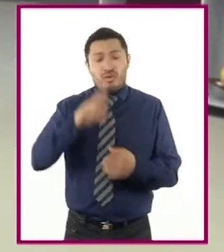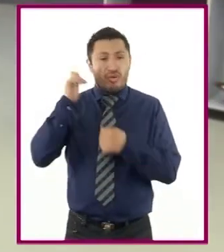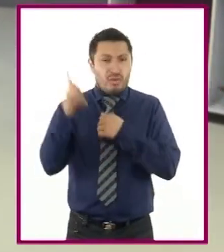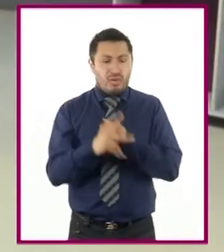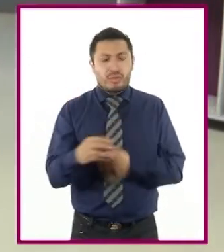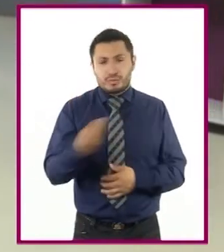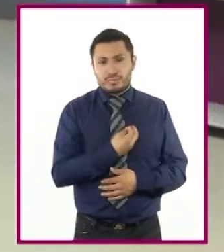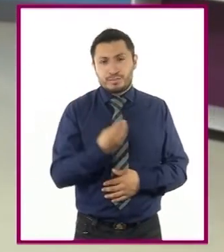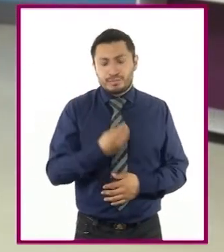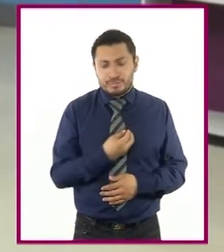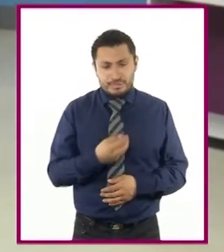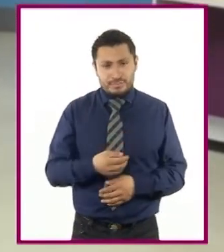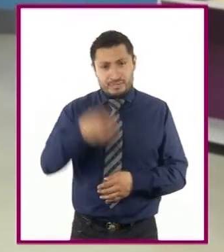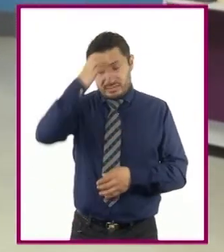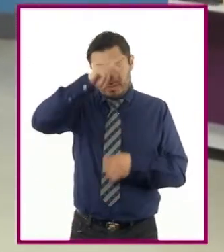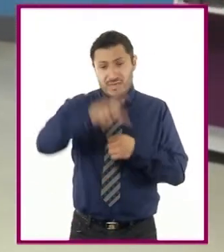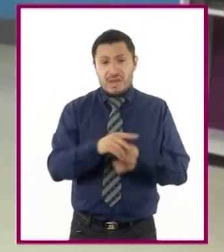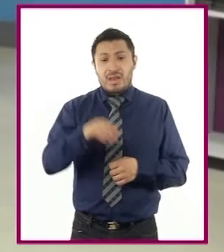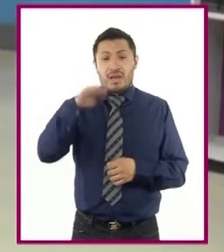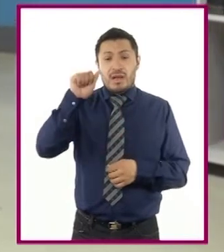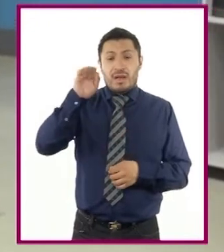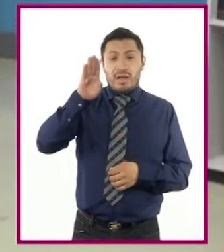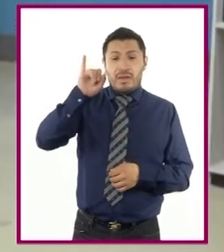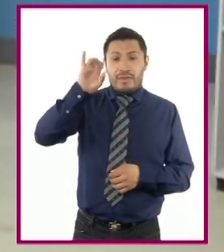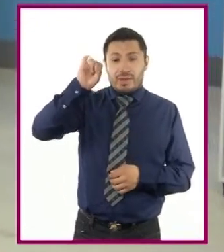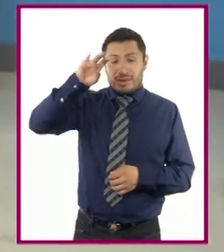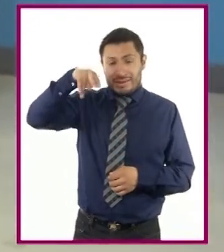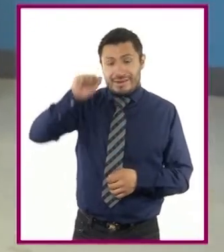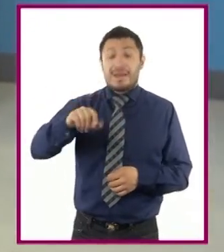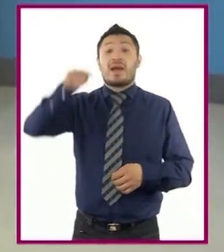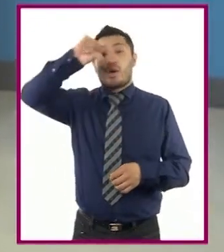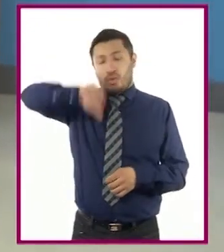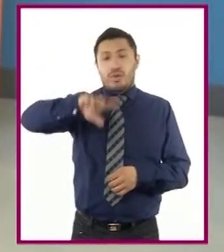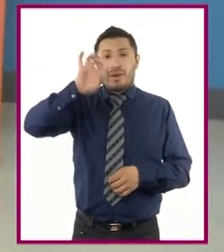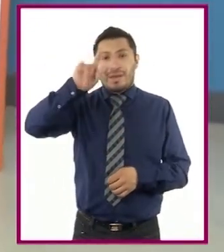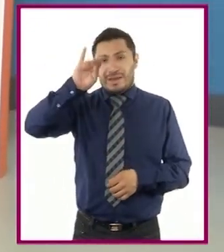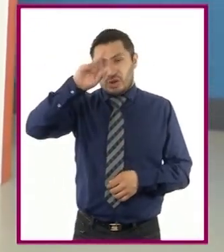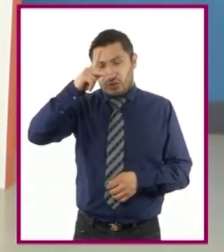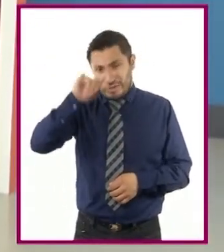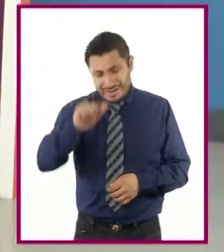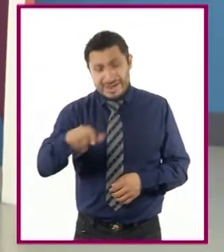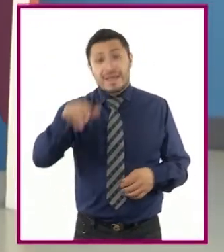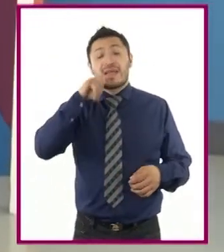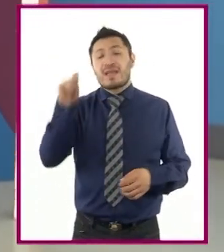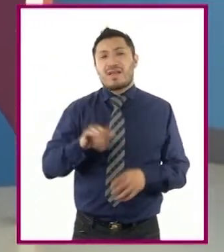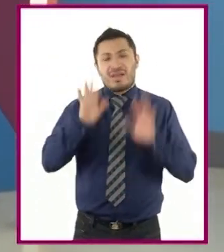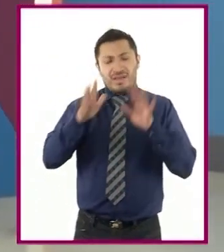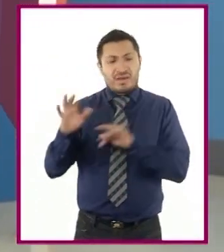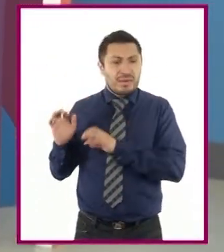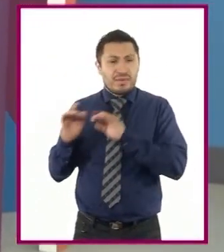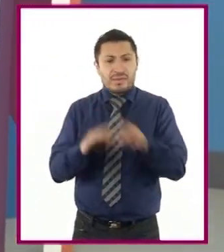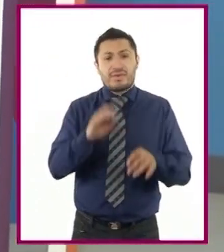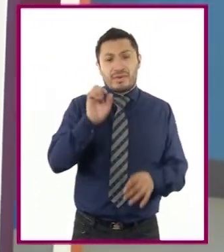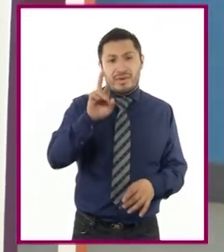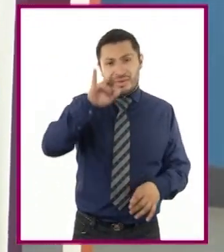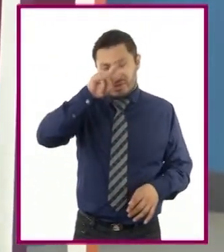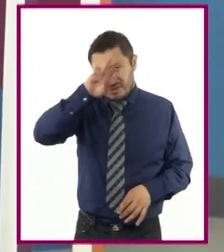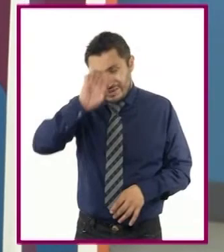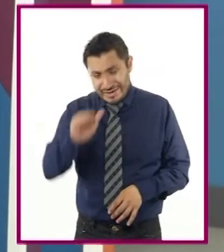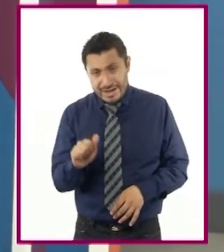resistió la invasión europea fue Abisinia, hoy Etiopía. Los italianos, que ya habían conquistado Eritrea y